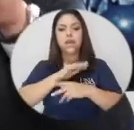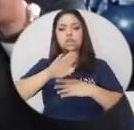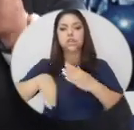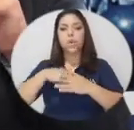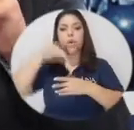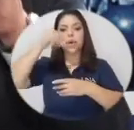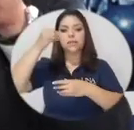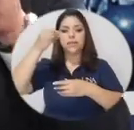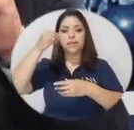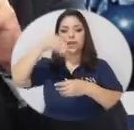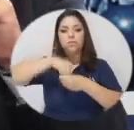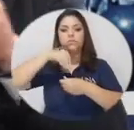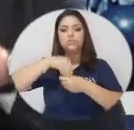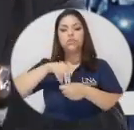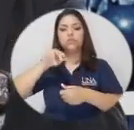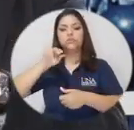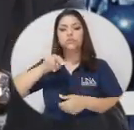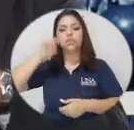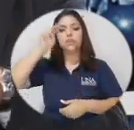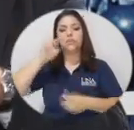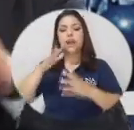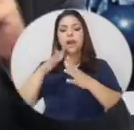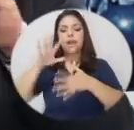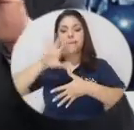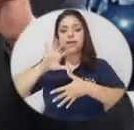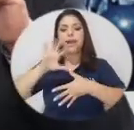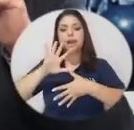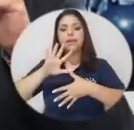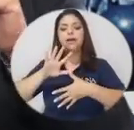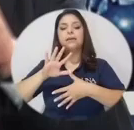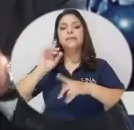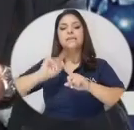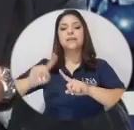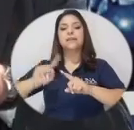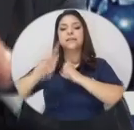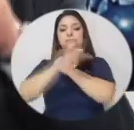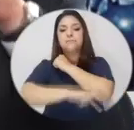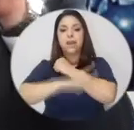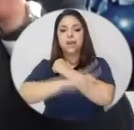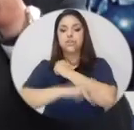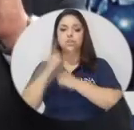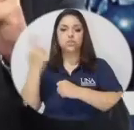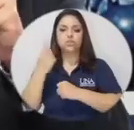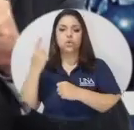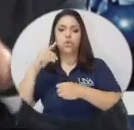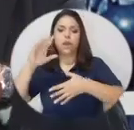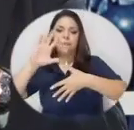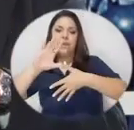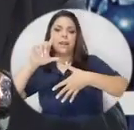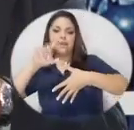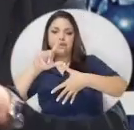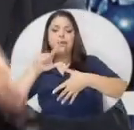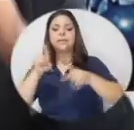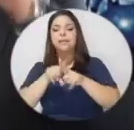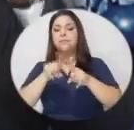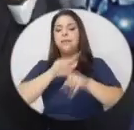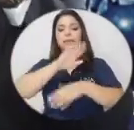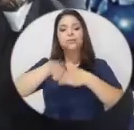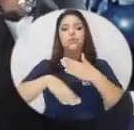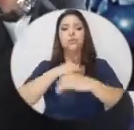proteger toda la inversión norteamericana en diferentes países, no solamente en América Latina, sino a nivel